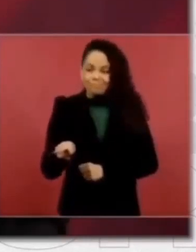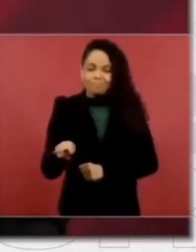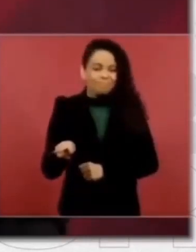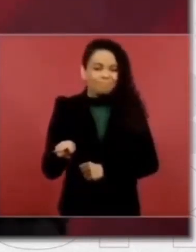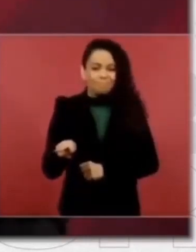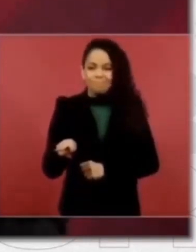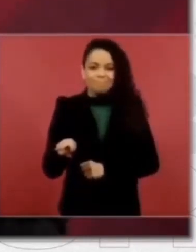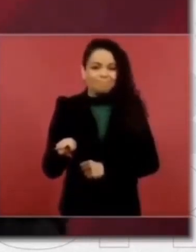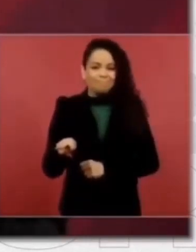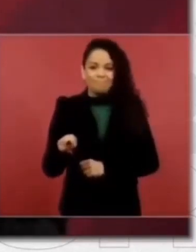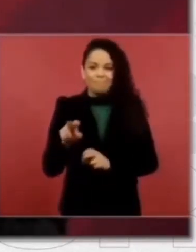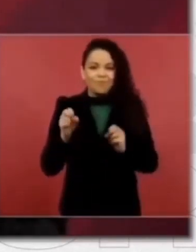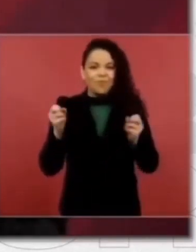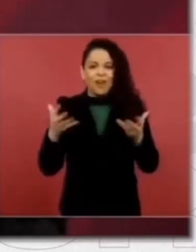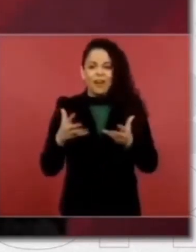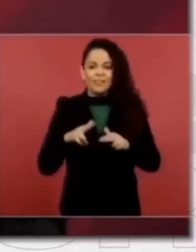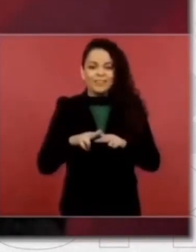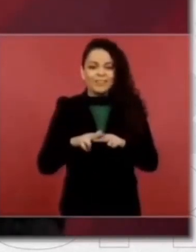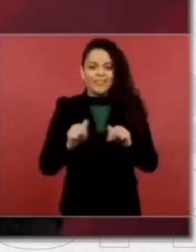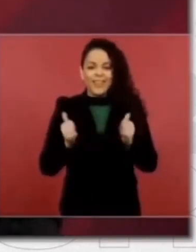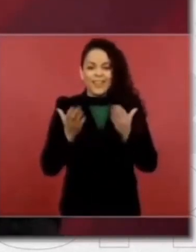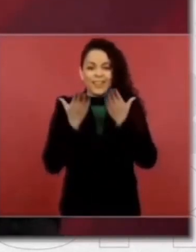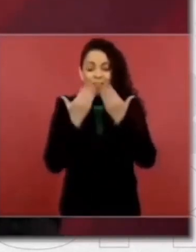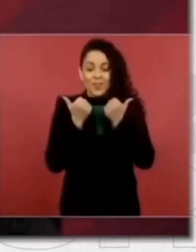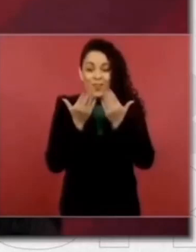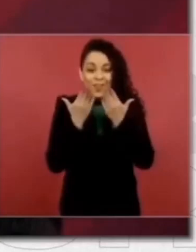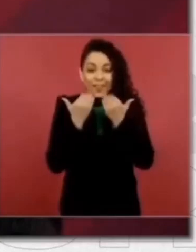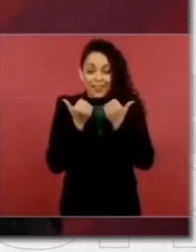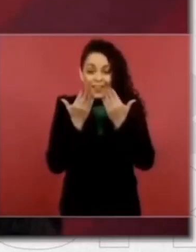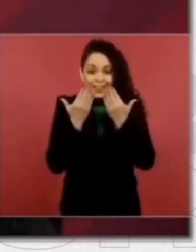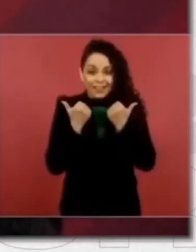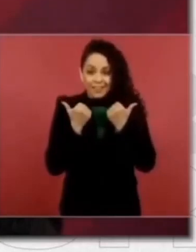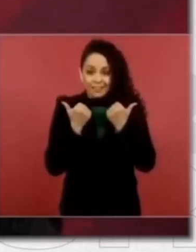no existen esas convicciones.